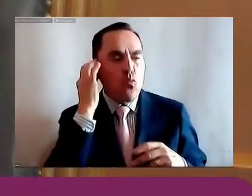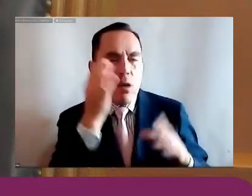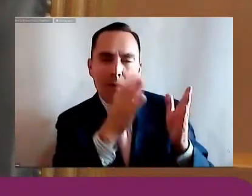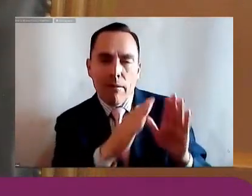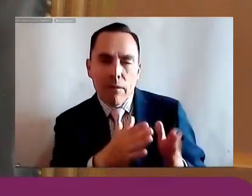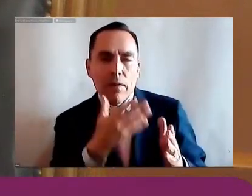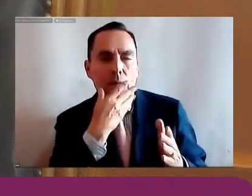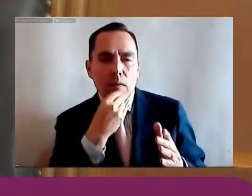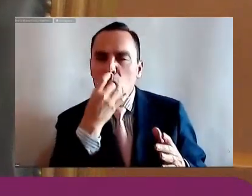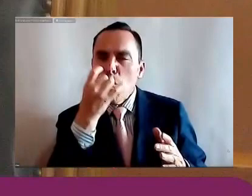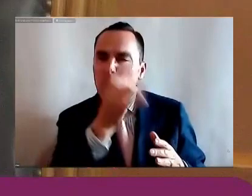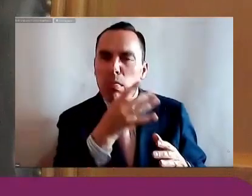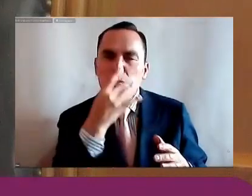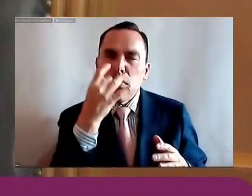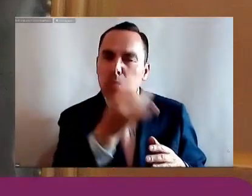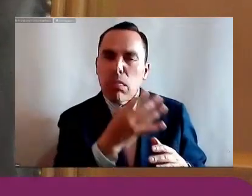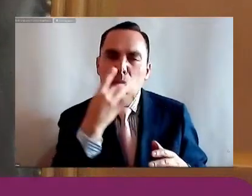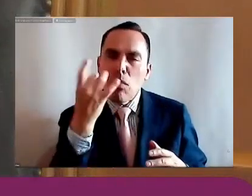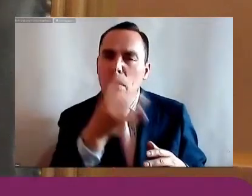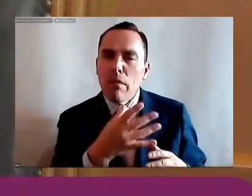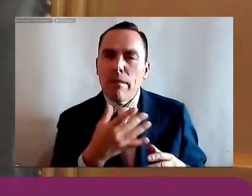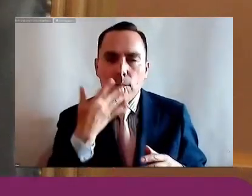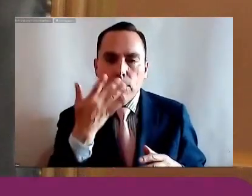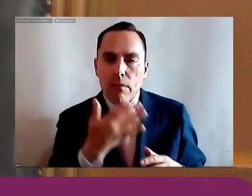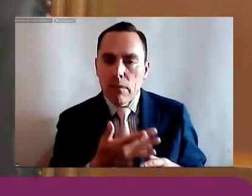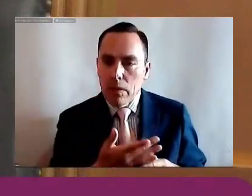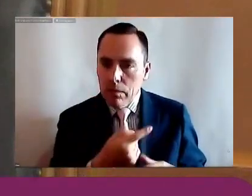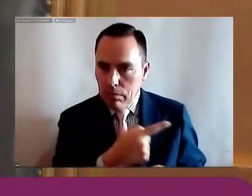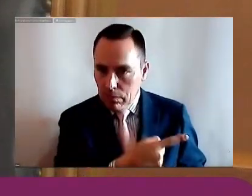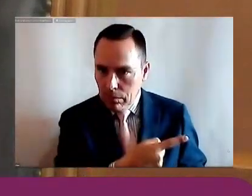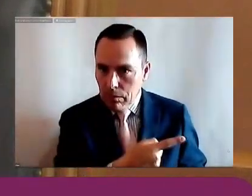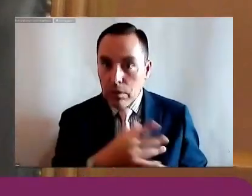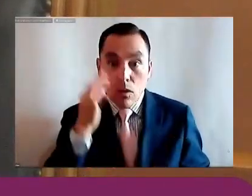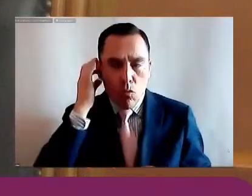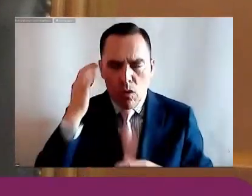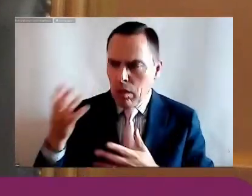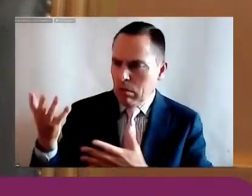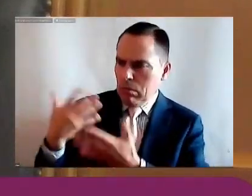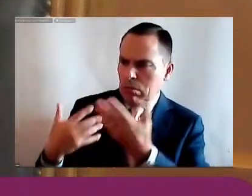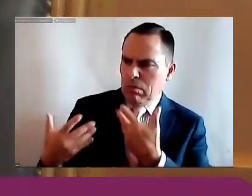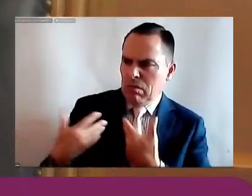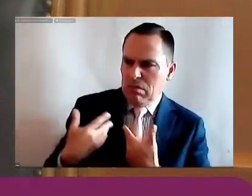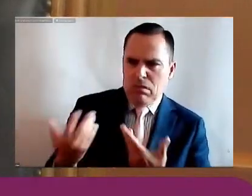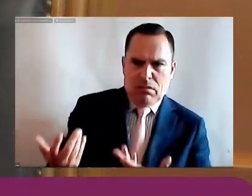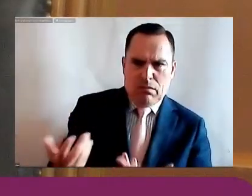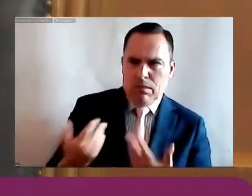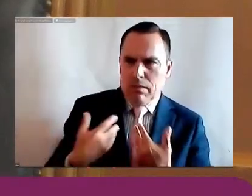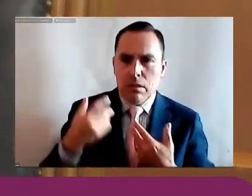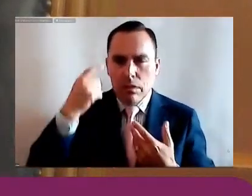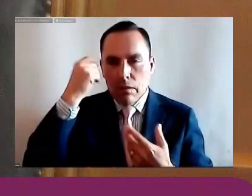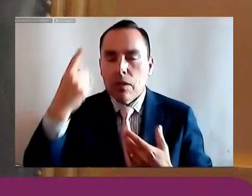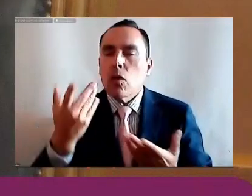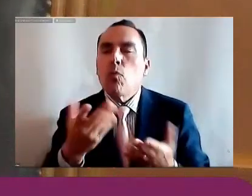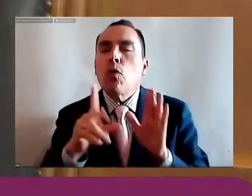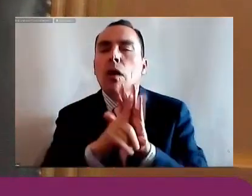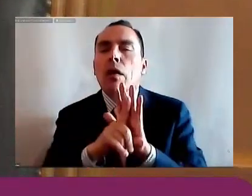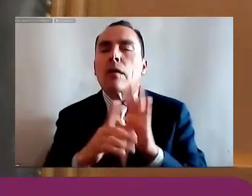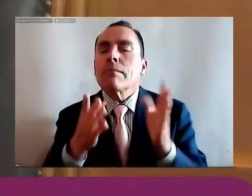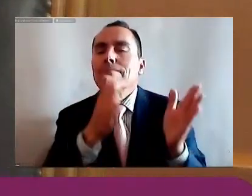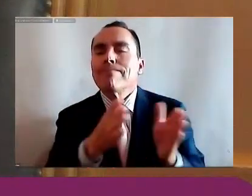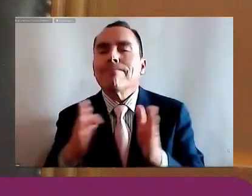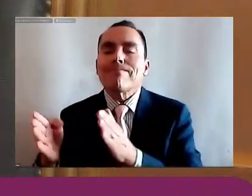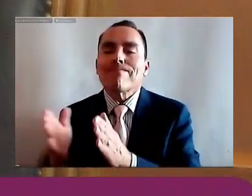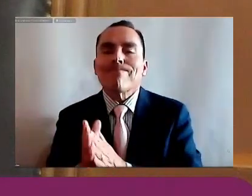a eso, que si le llamamos acoso laboral, se pierde un poco la experiencia, el